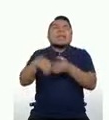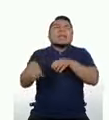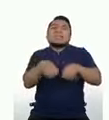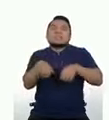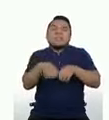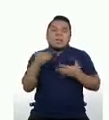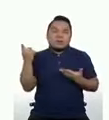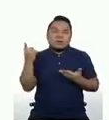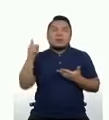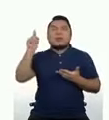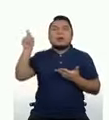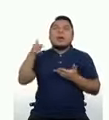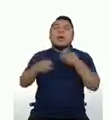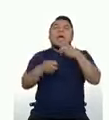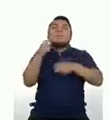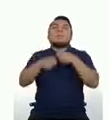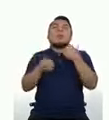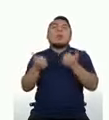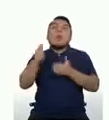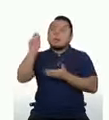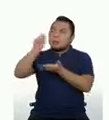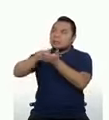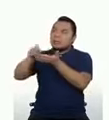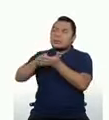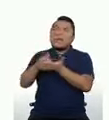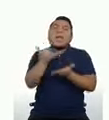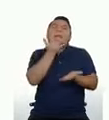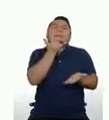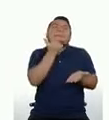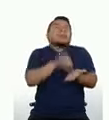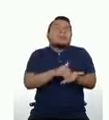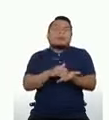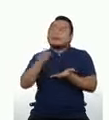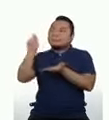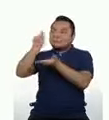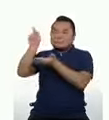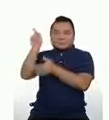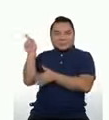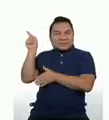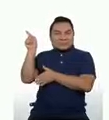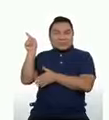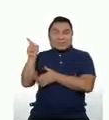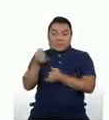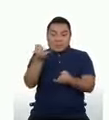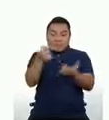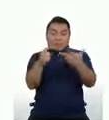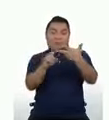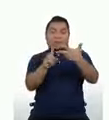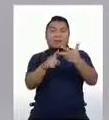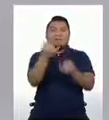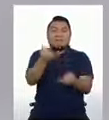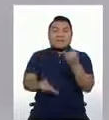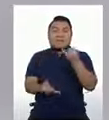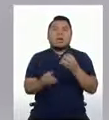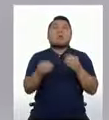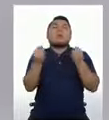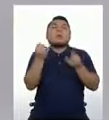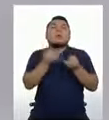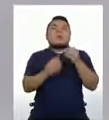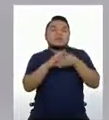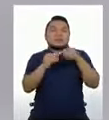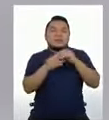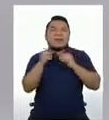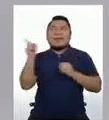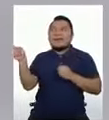el problema? ¿Qué más pasó? Y en el desenlace, ¿cómo finalizó la historia? Las 2